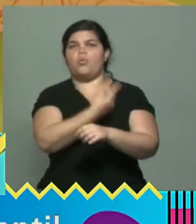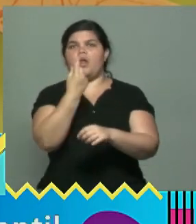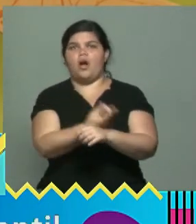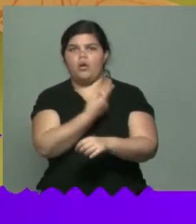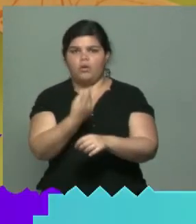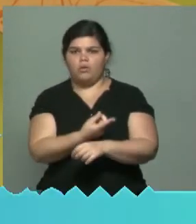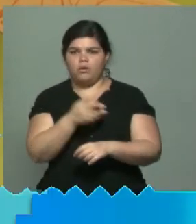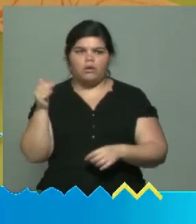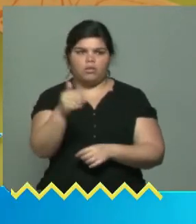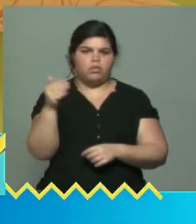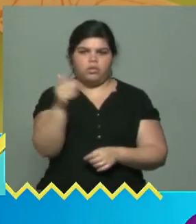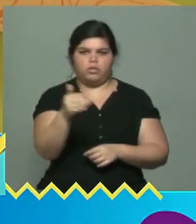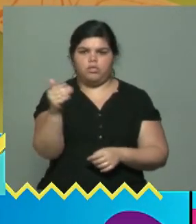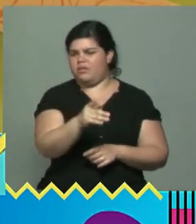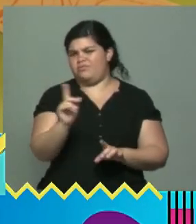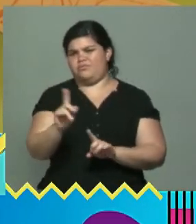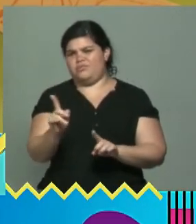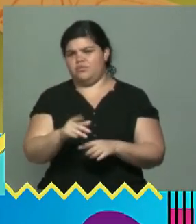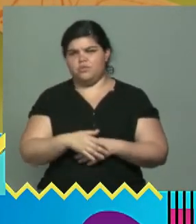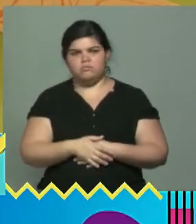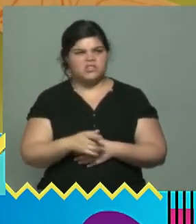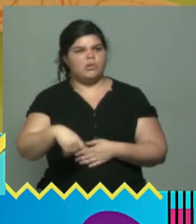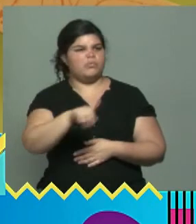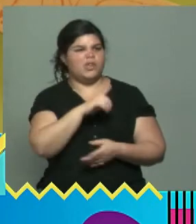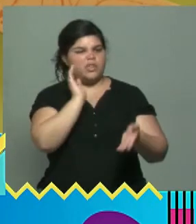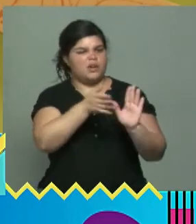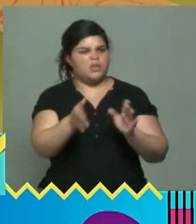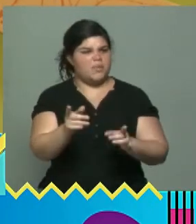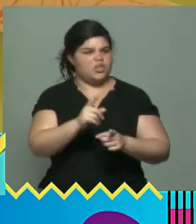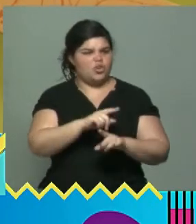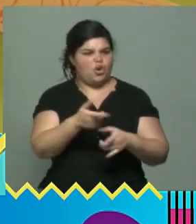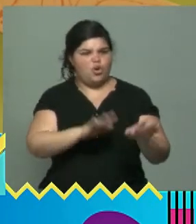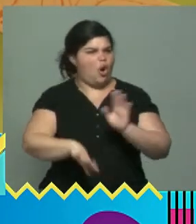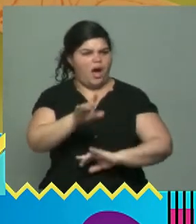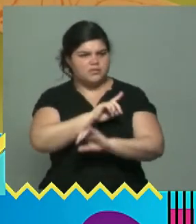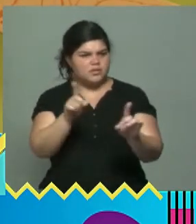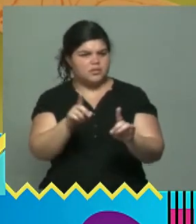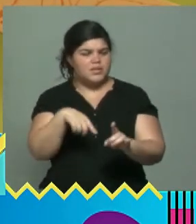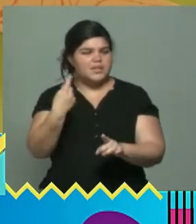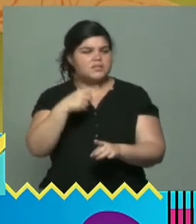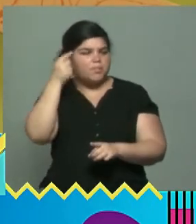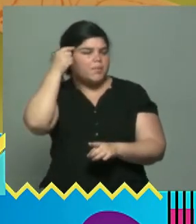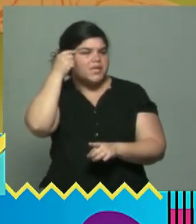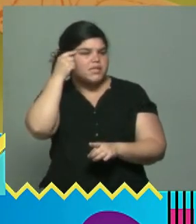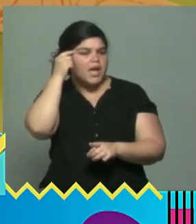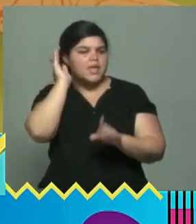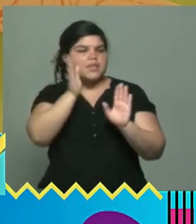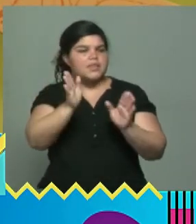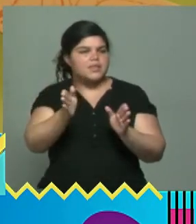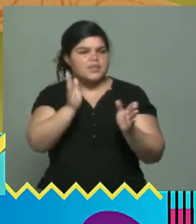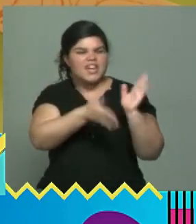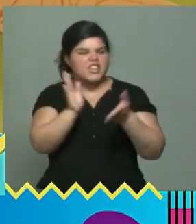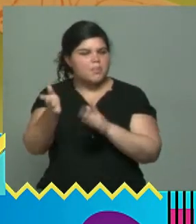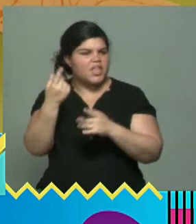terapéutico, que eso muchas veces nos consultan, pero ustedes no le hacen tratamiento al niño, pensando en tratamientos en la manera tradicional y ortodoxa, y un